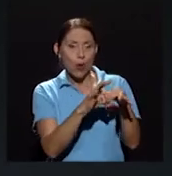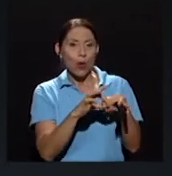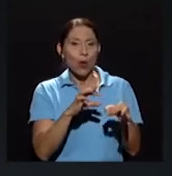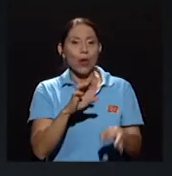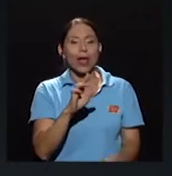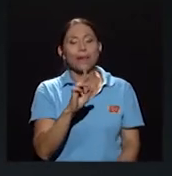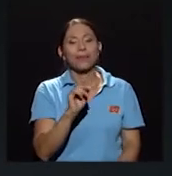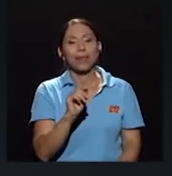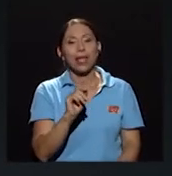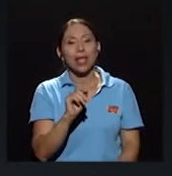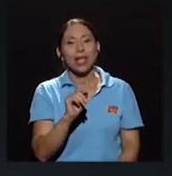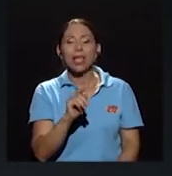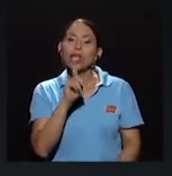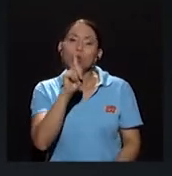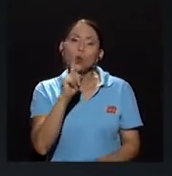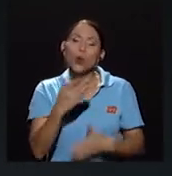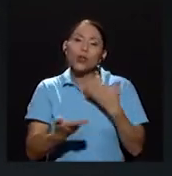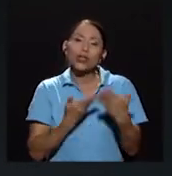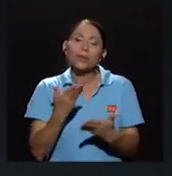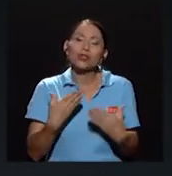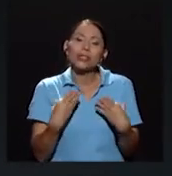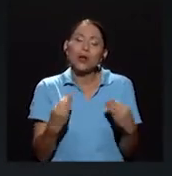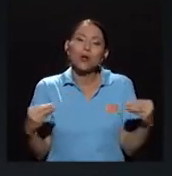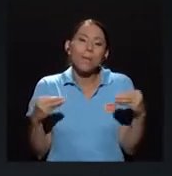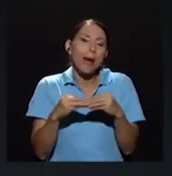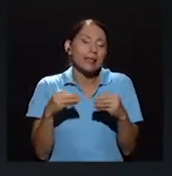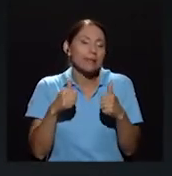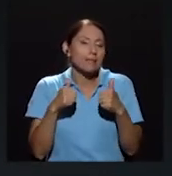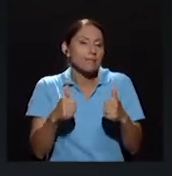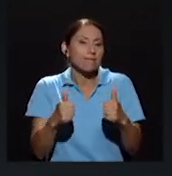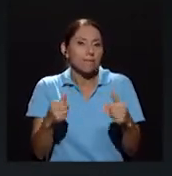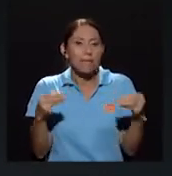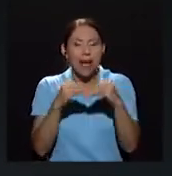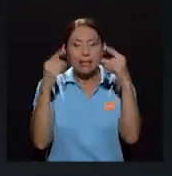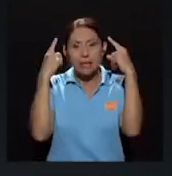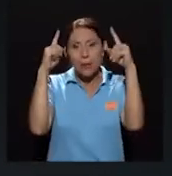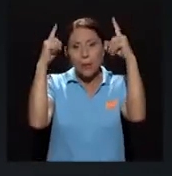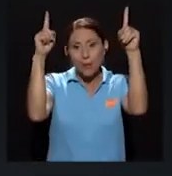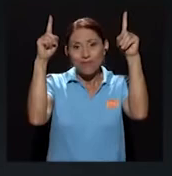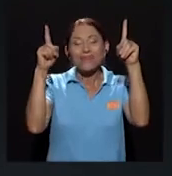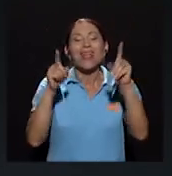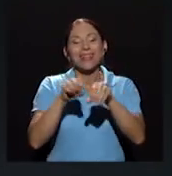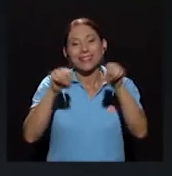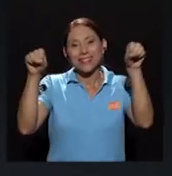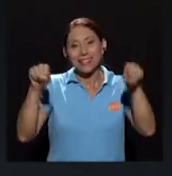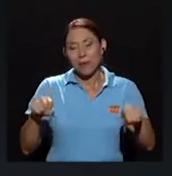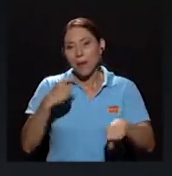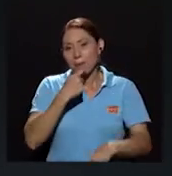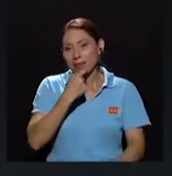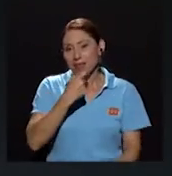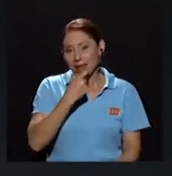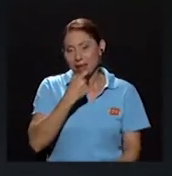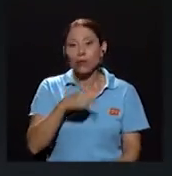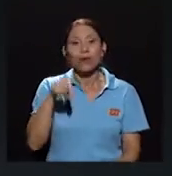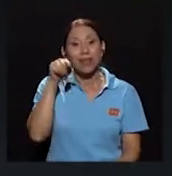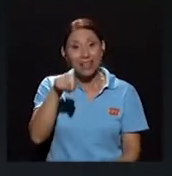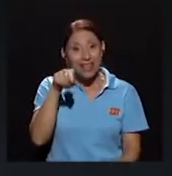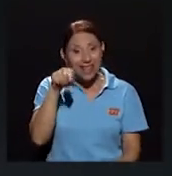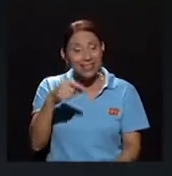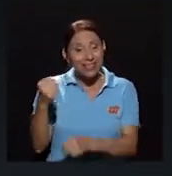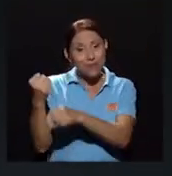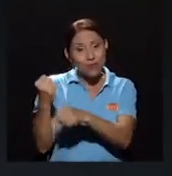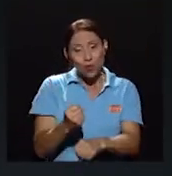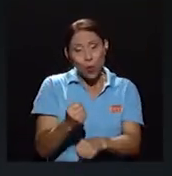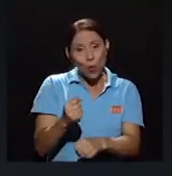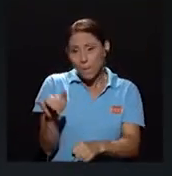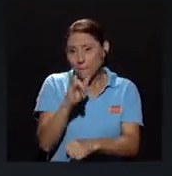eficientes y de mayor prestigio es el sistema británico y ese se fundó en la misma década que se fundó